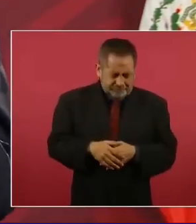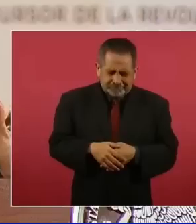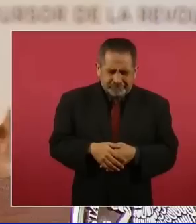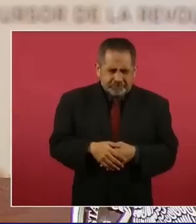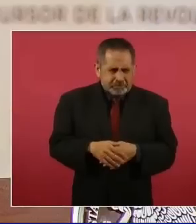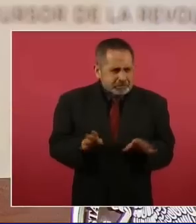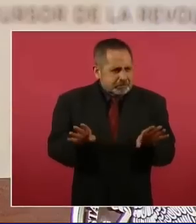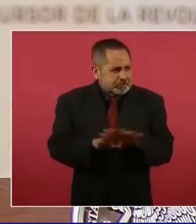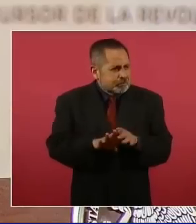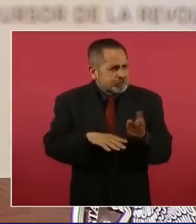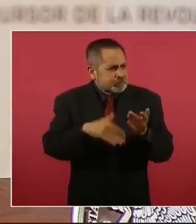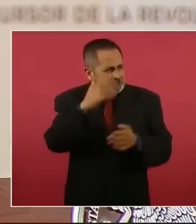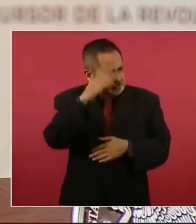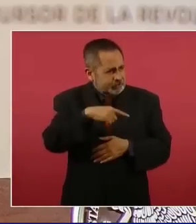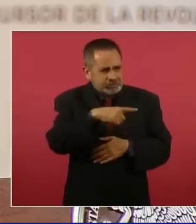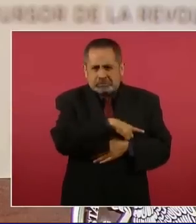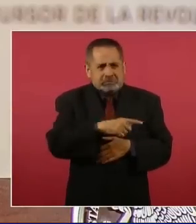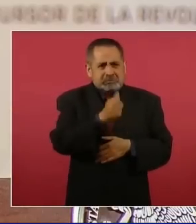Increíble.